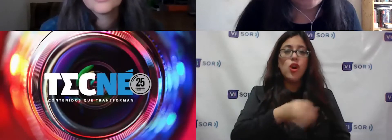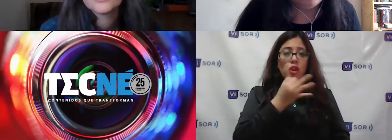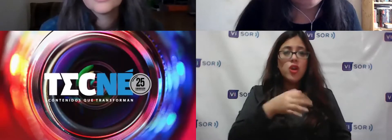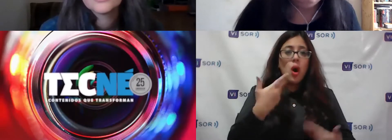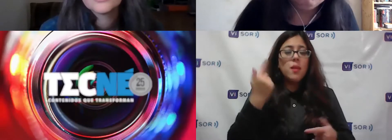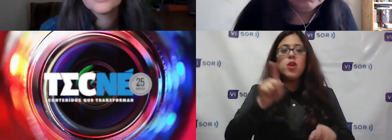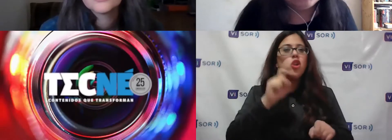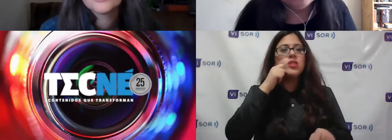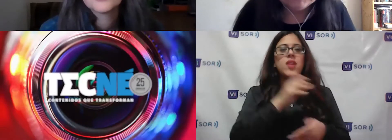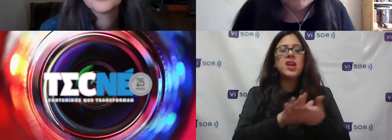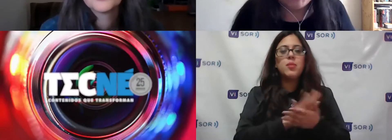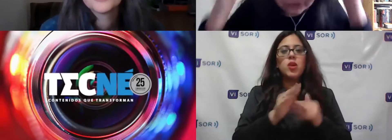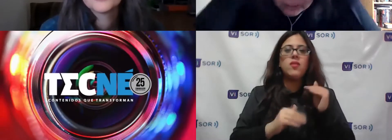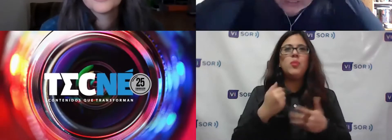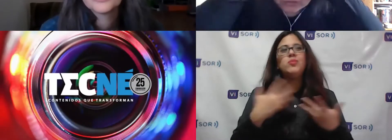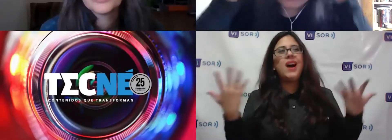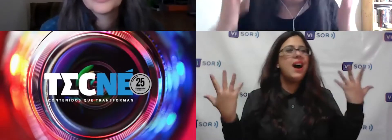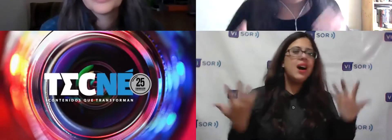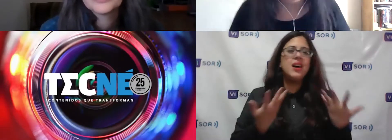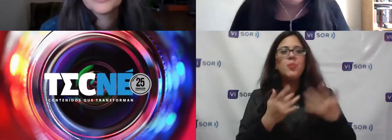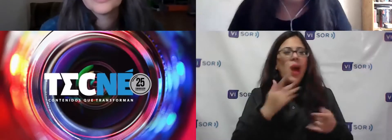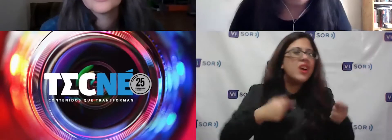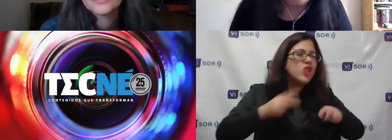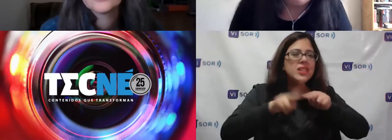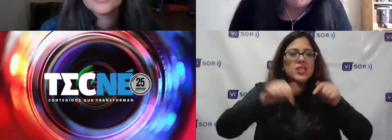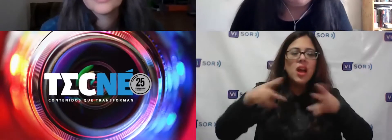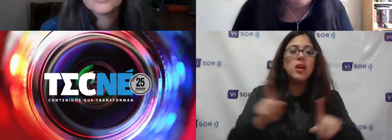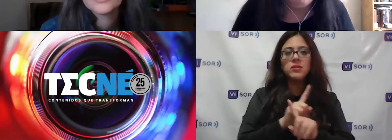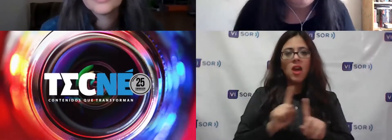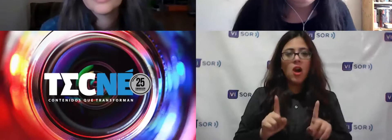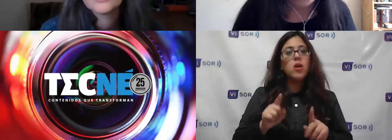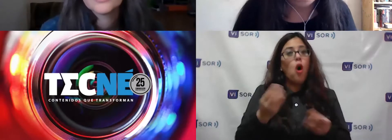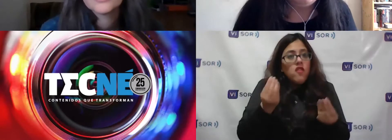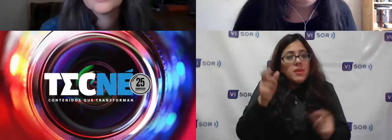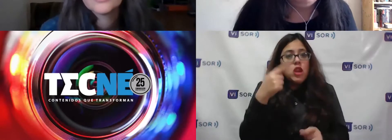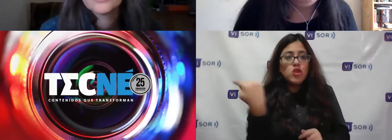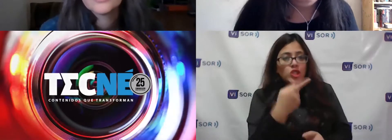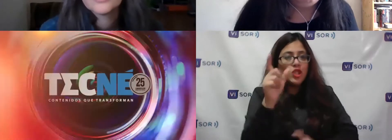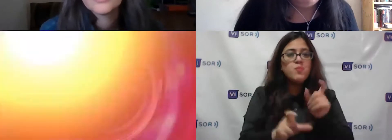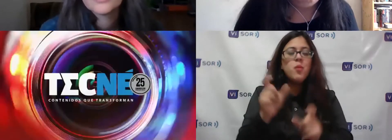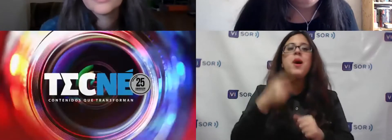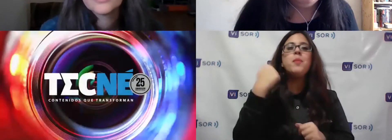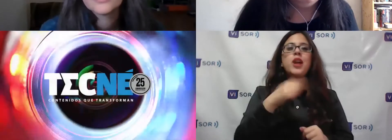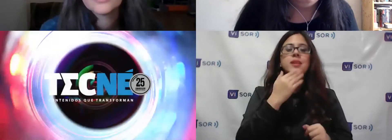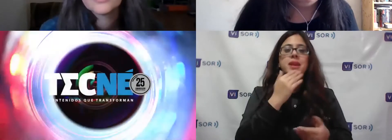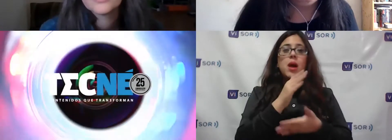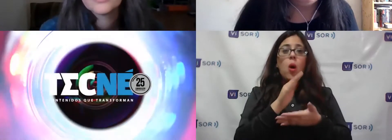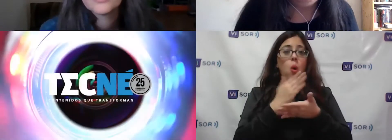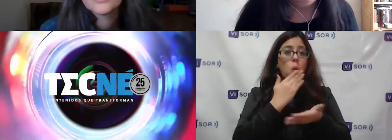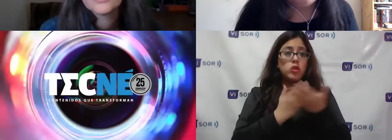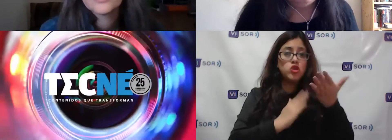es que es porque estoy haciendo esto un ser humano digamos pero a la vez cuando comparte un proyecto